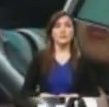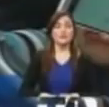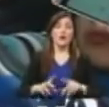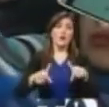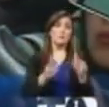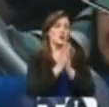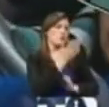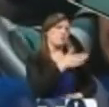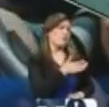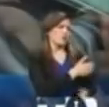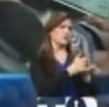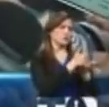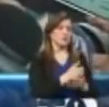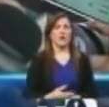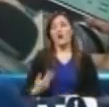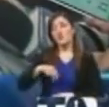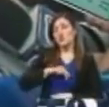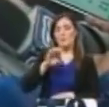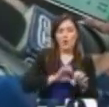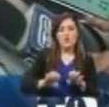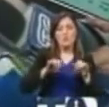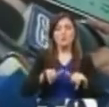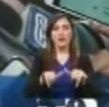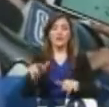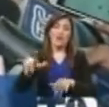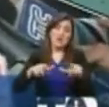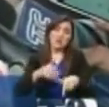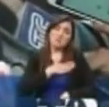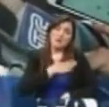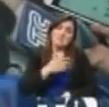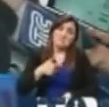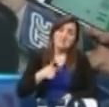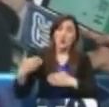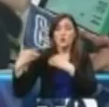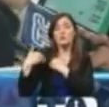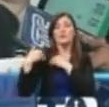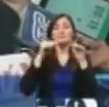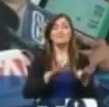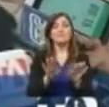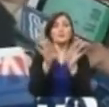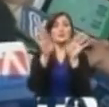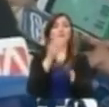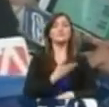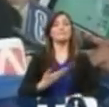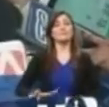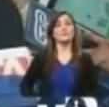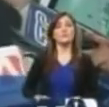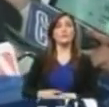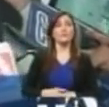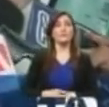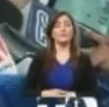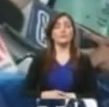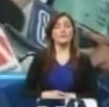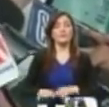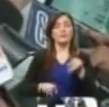saben, estamos en permanente evaluación. En este momento el presidente me ha confiado hacerme cargo también de la Secretaría General de la Presidencia mientras se toman